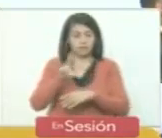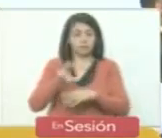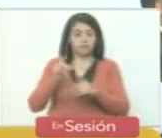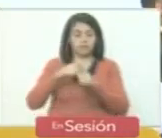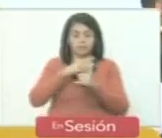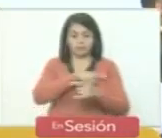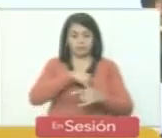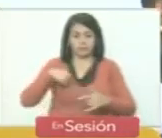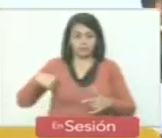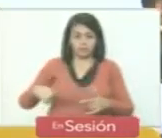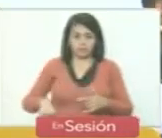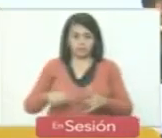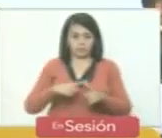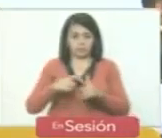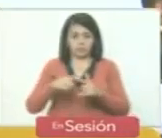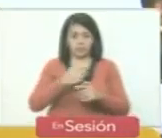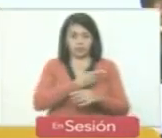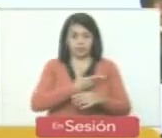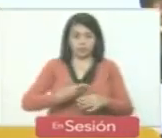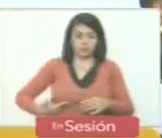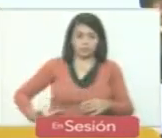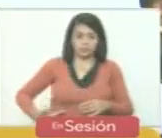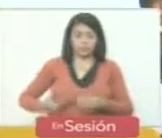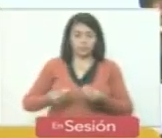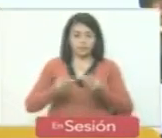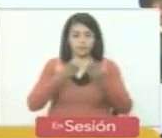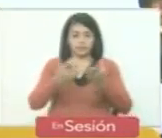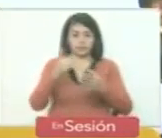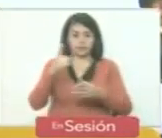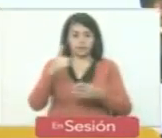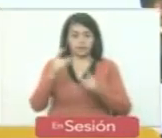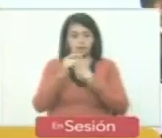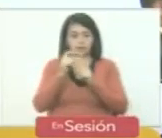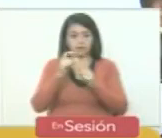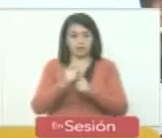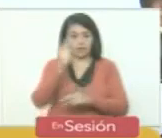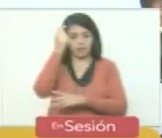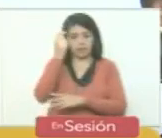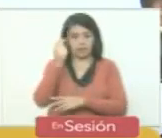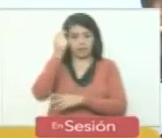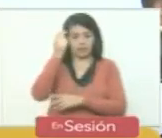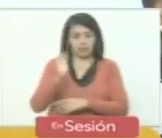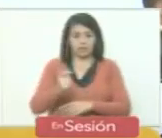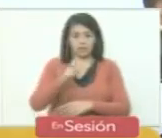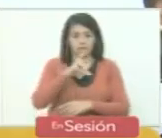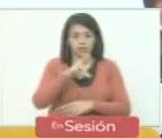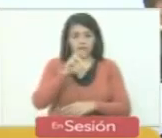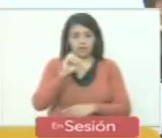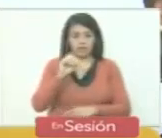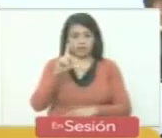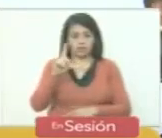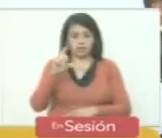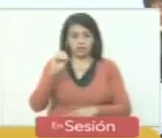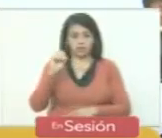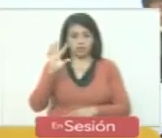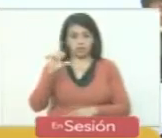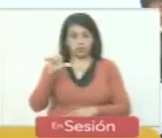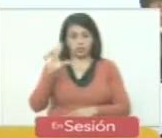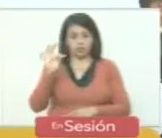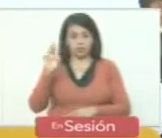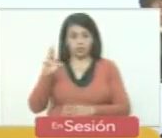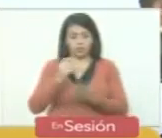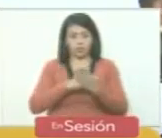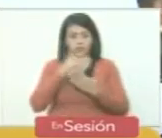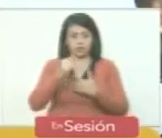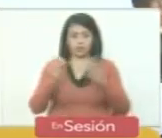Popular China. El presidente confirió el derecho de palabra a los diputados Rodolfo Sanz, quien presentó el